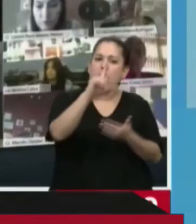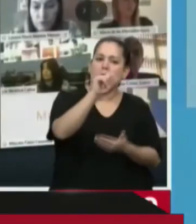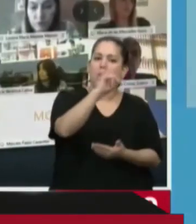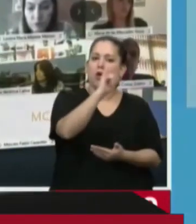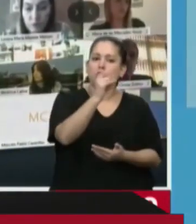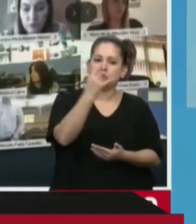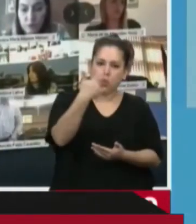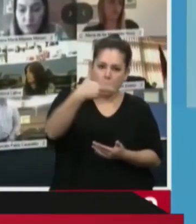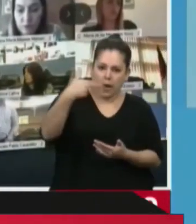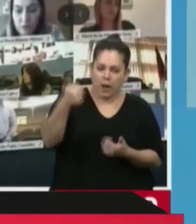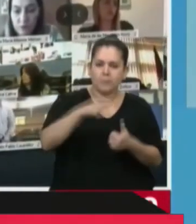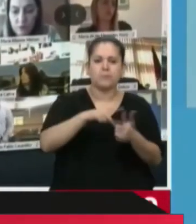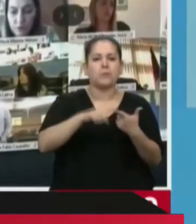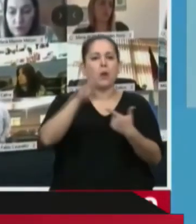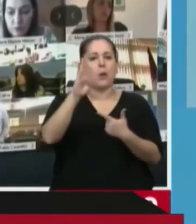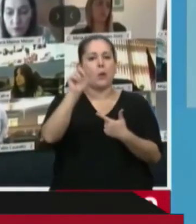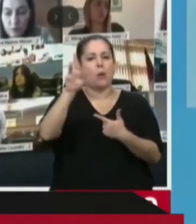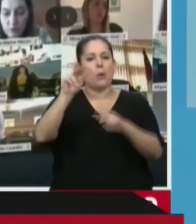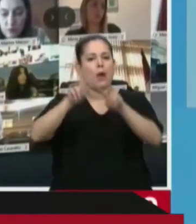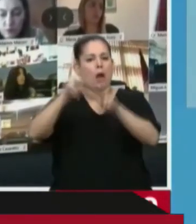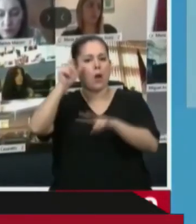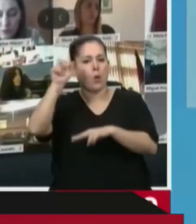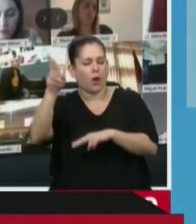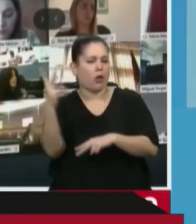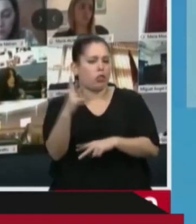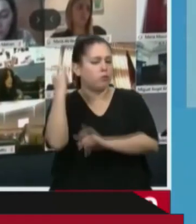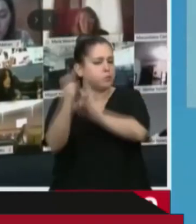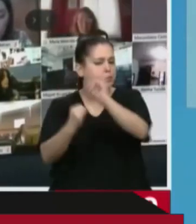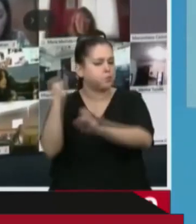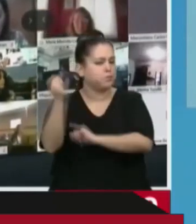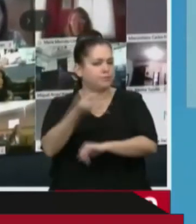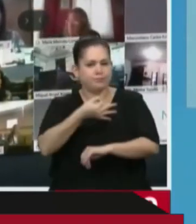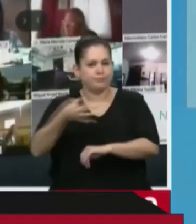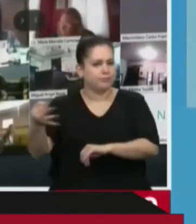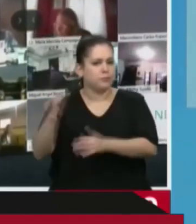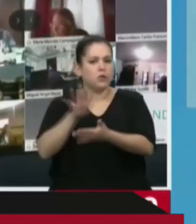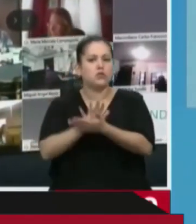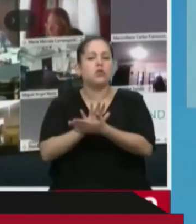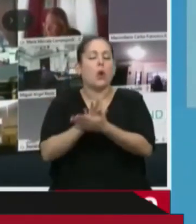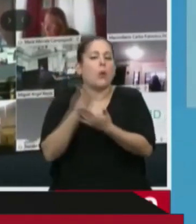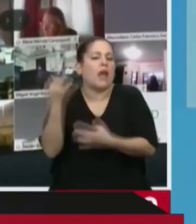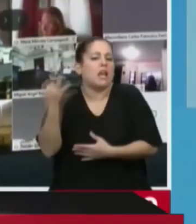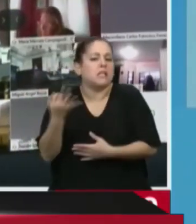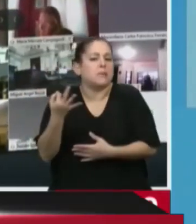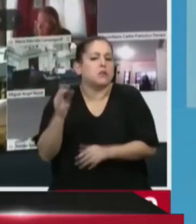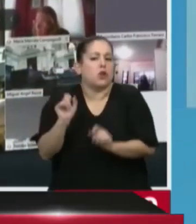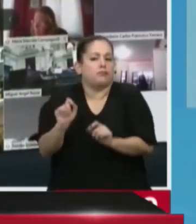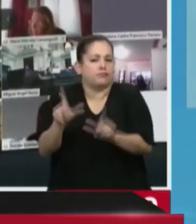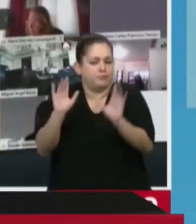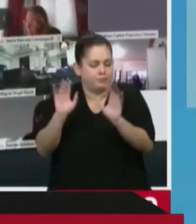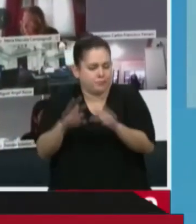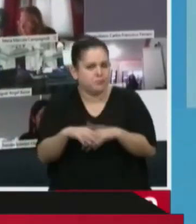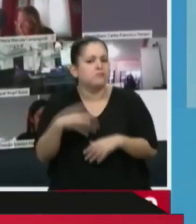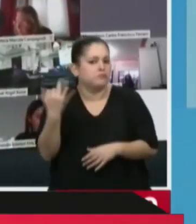tratando las urgencias que hacen fundamentalmente al tema de la salud. Hoy, si no se habilitaba el